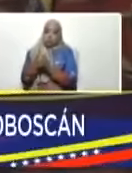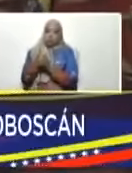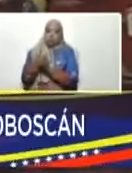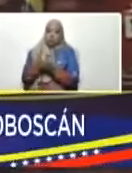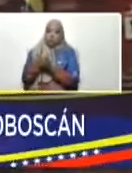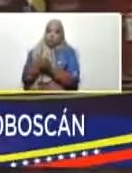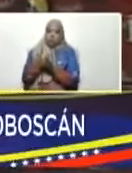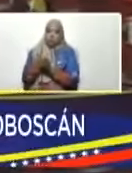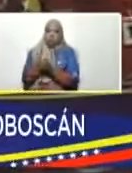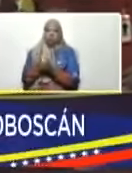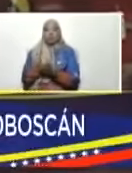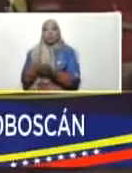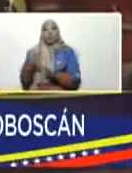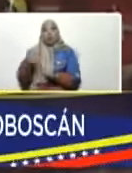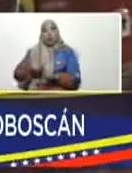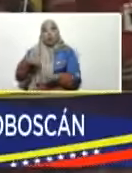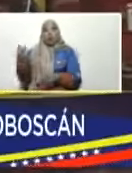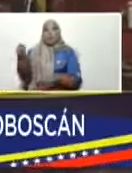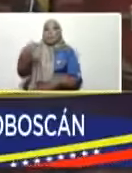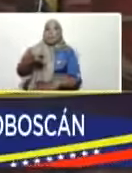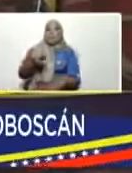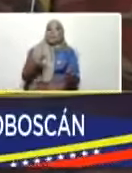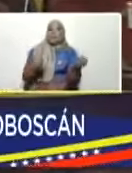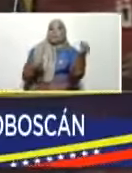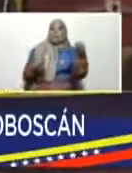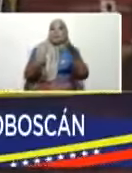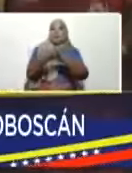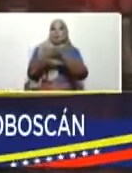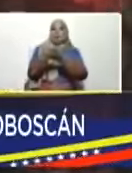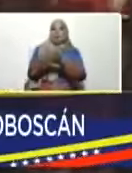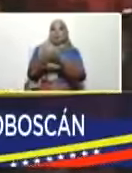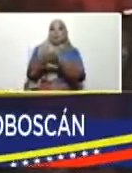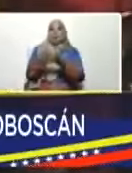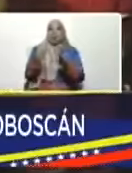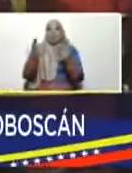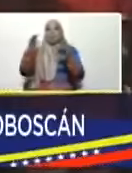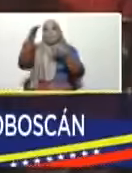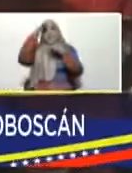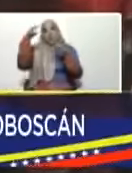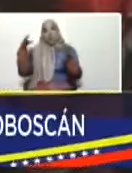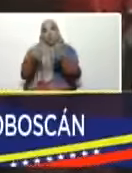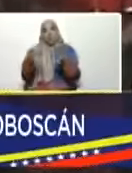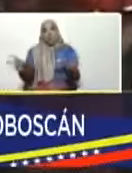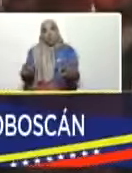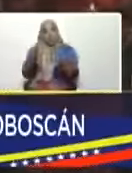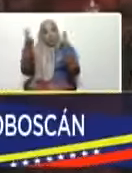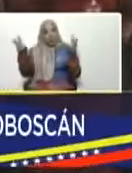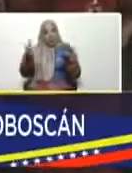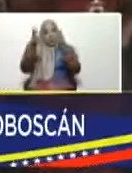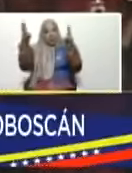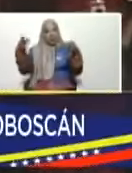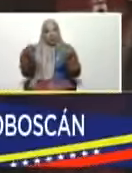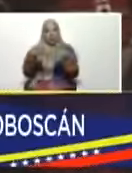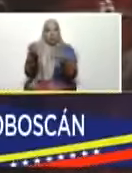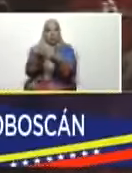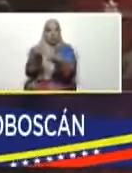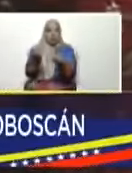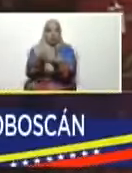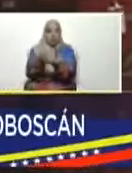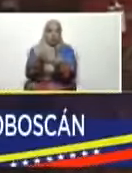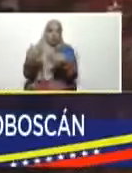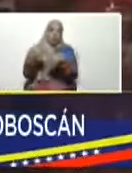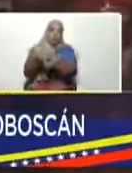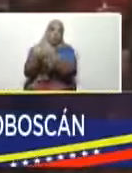las soluciones ahora se multiplican. Porque trabajo en equipo, victoria segura. Trabajo en equipo,